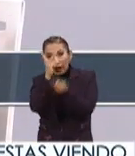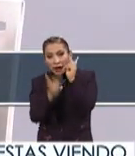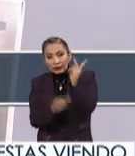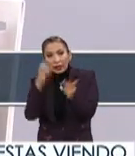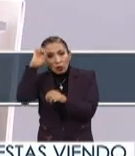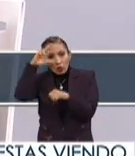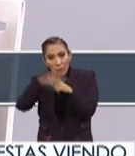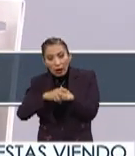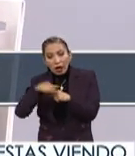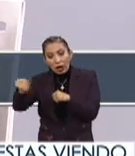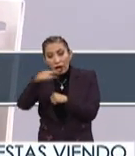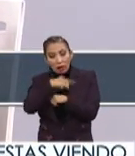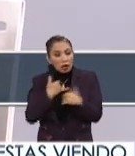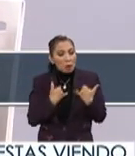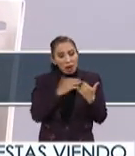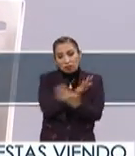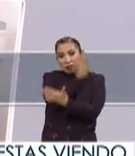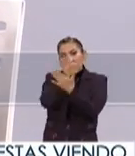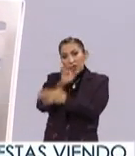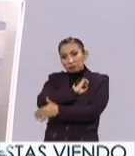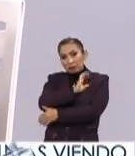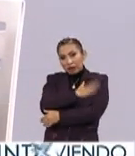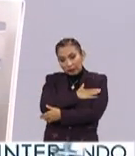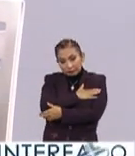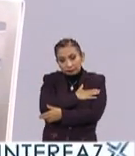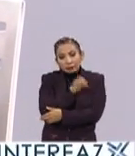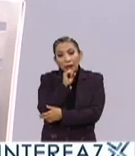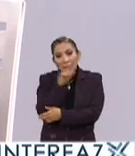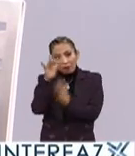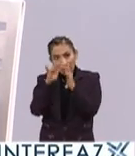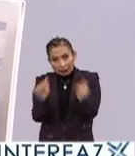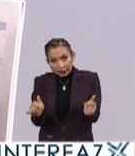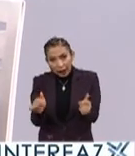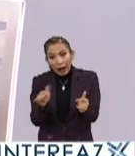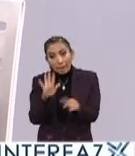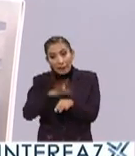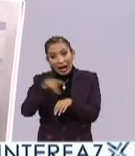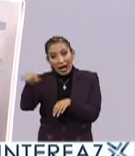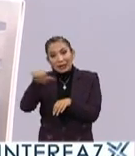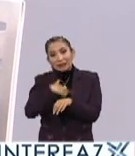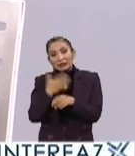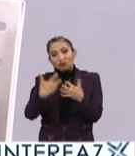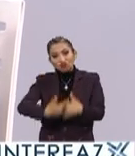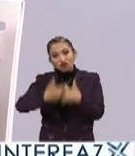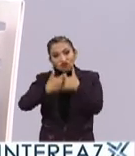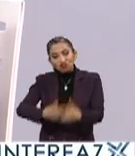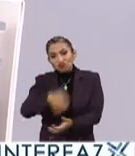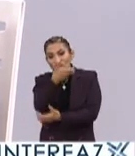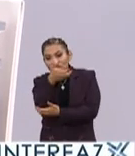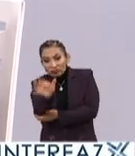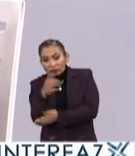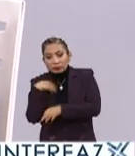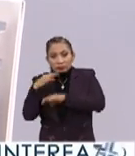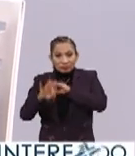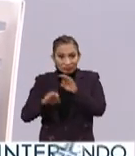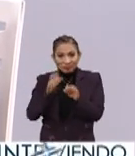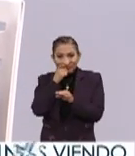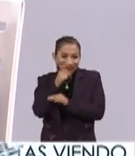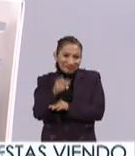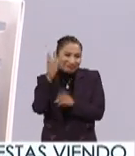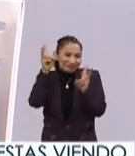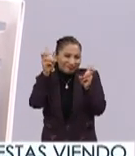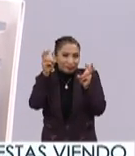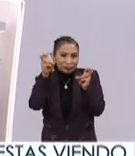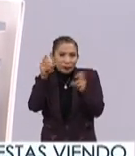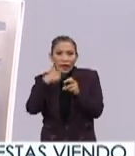en Europa y entonces nuestros jóvenes van para allá. También a Francia, sobre todo agroindustrias. Agroindustrias tiene que ver, les decía, con